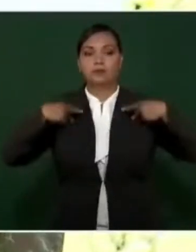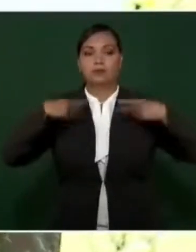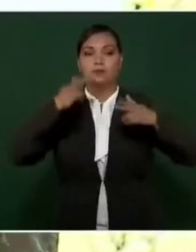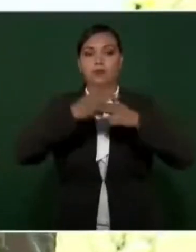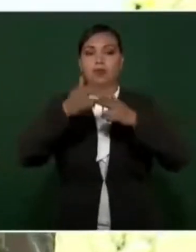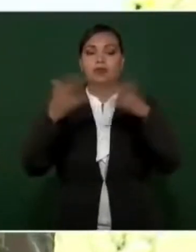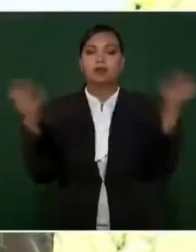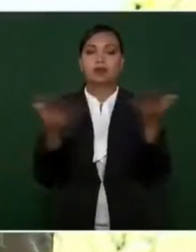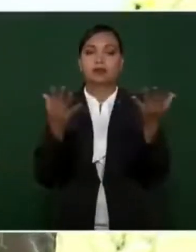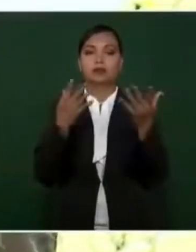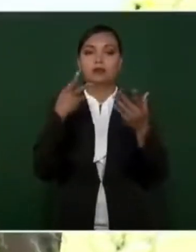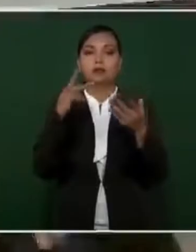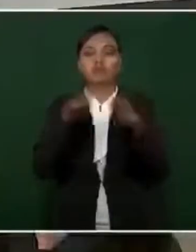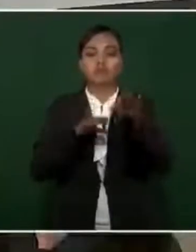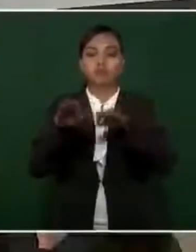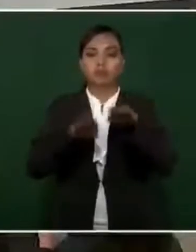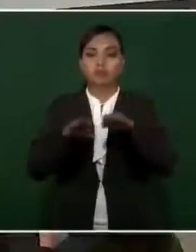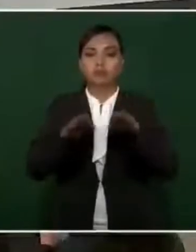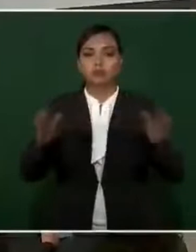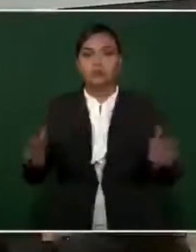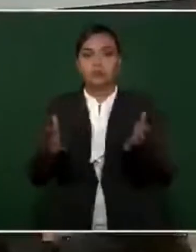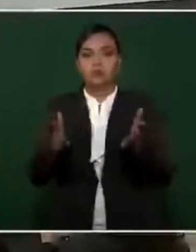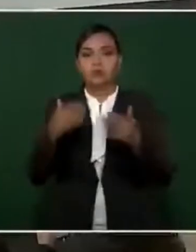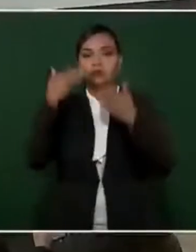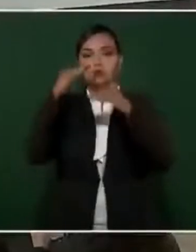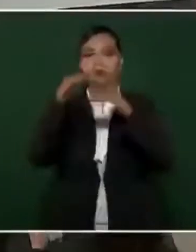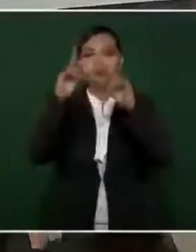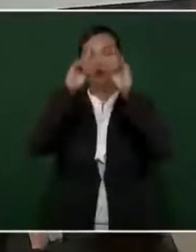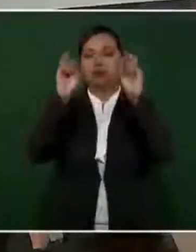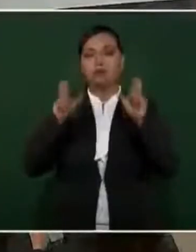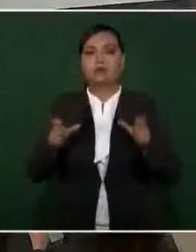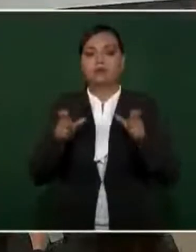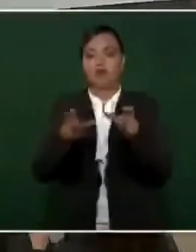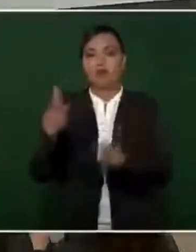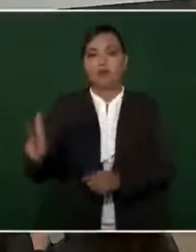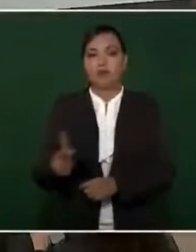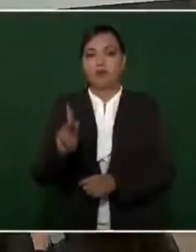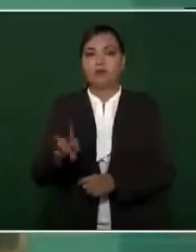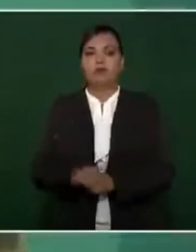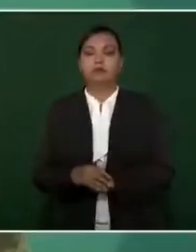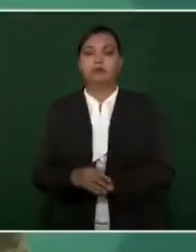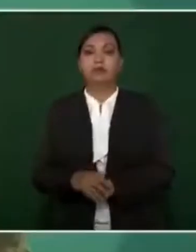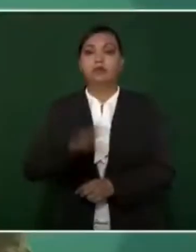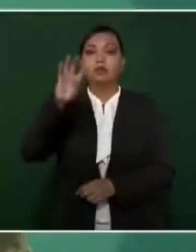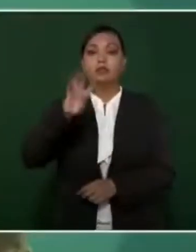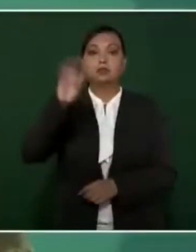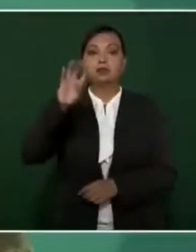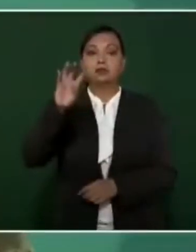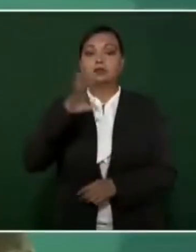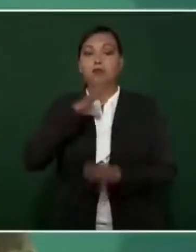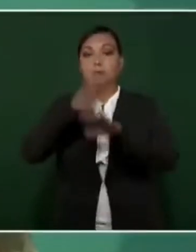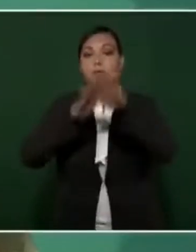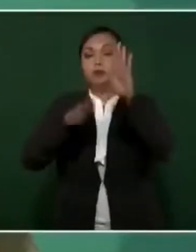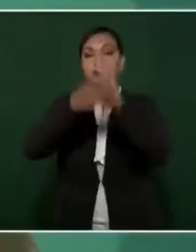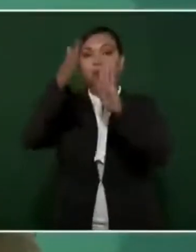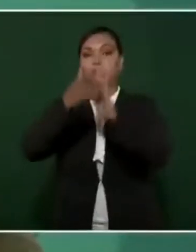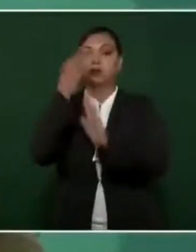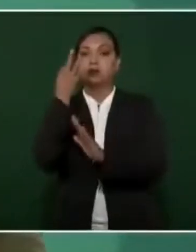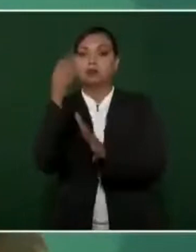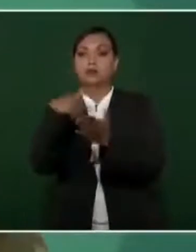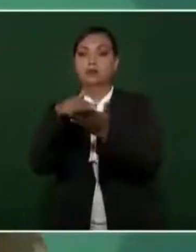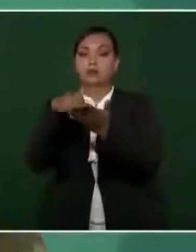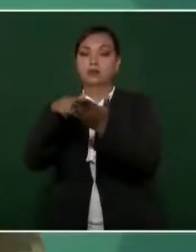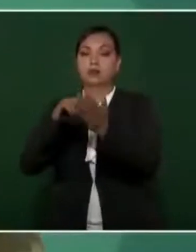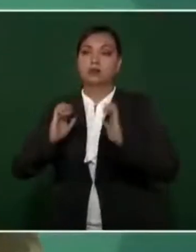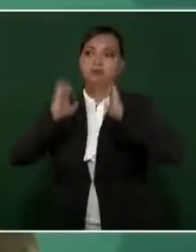sus actividades en el ámbito de la seguridad pública. En el 19 se construyeron 3 instalaciones en Ciudad